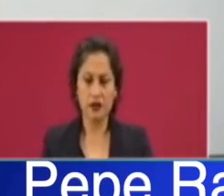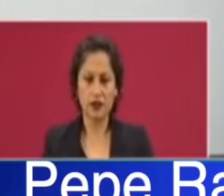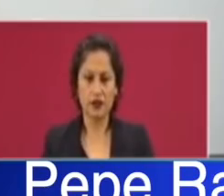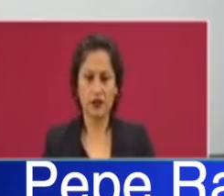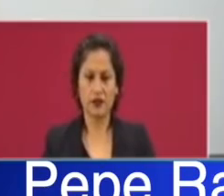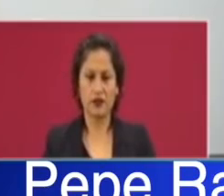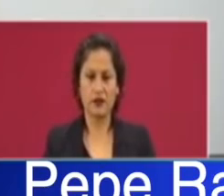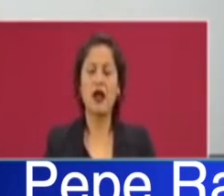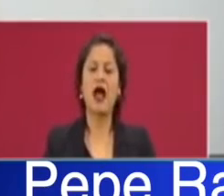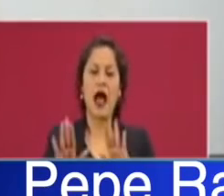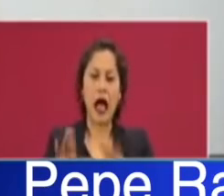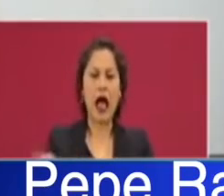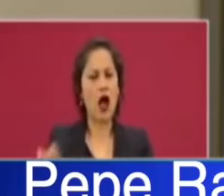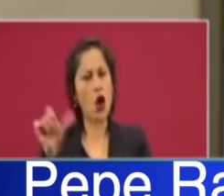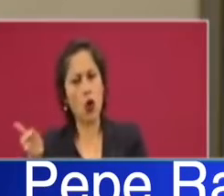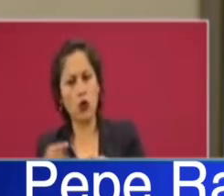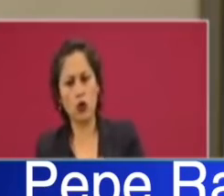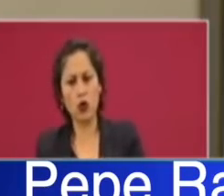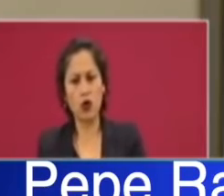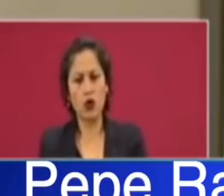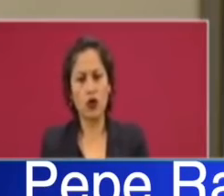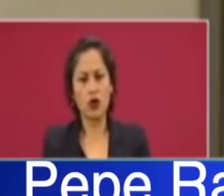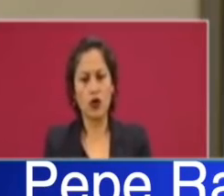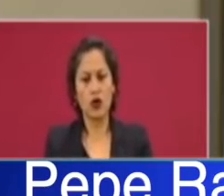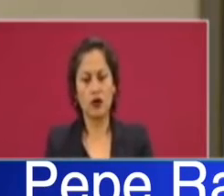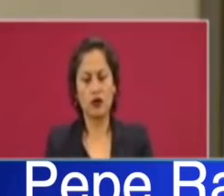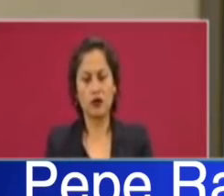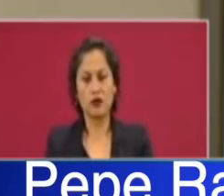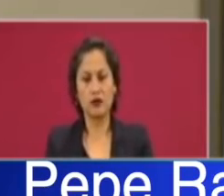Ah, ¿y el otro? Redes Sociales